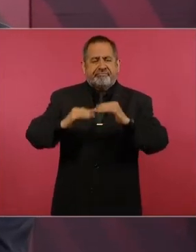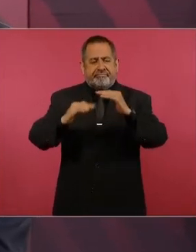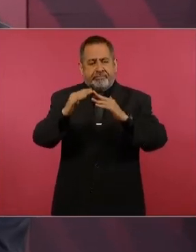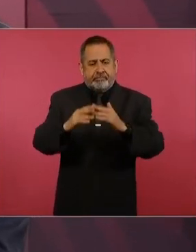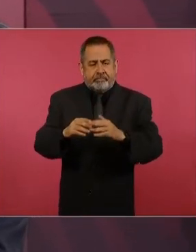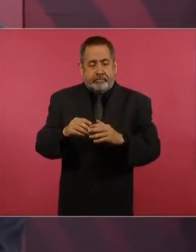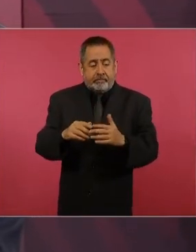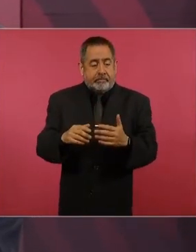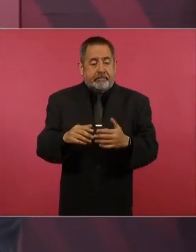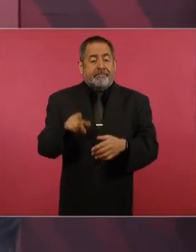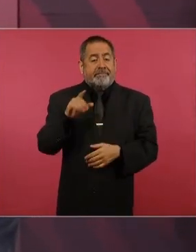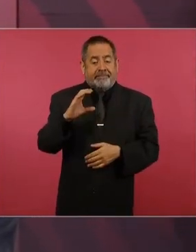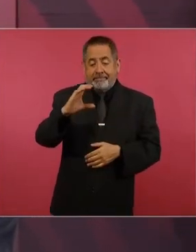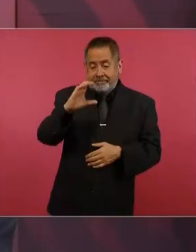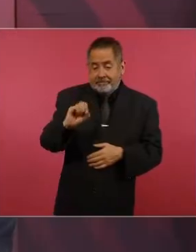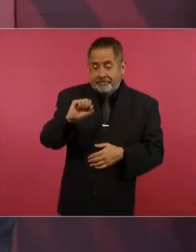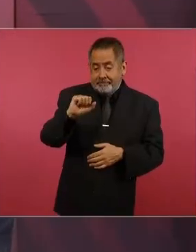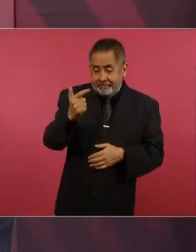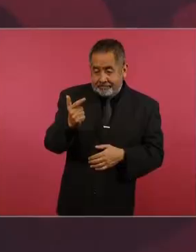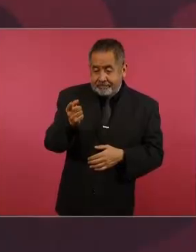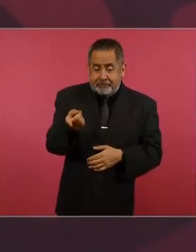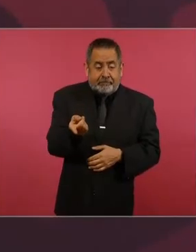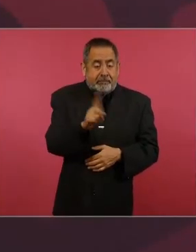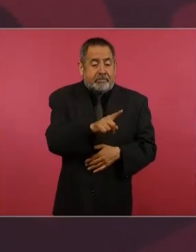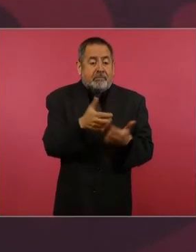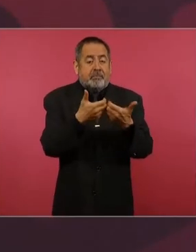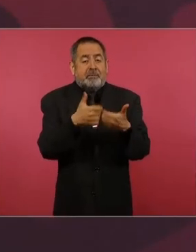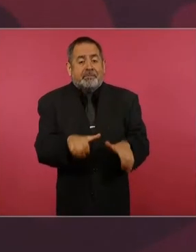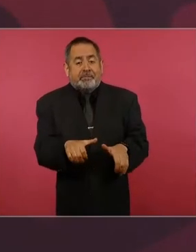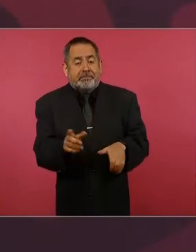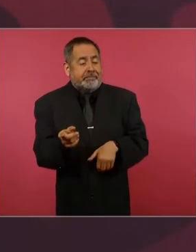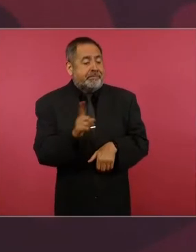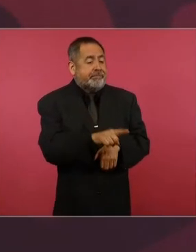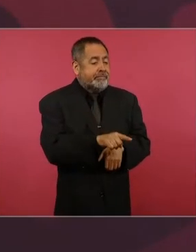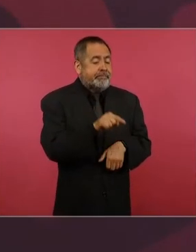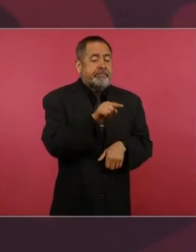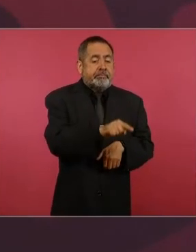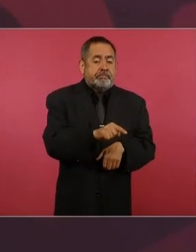El cuñado de Carlos Salinas de Gortari.